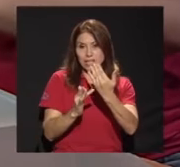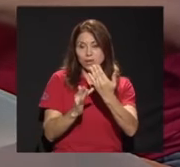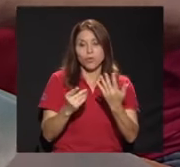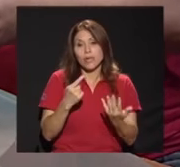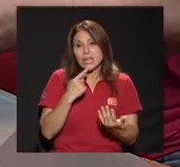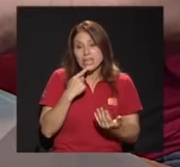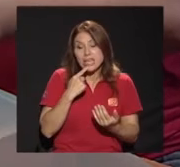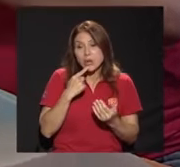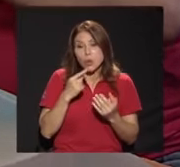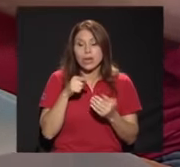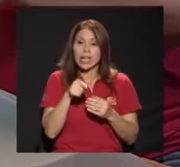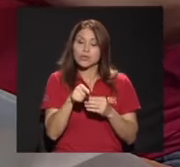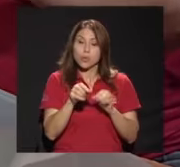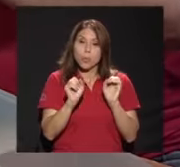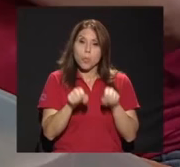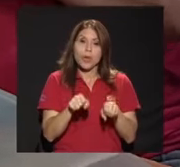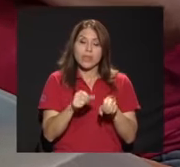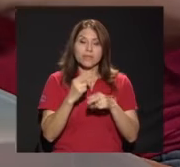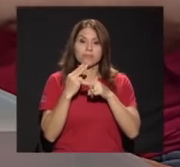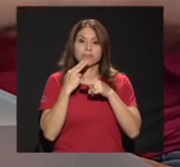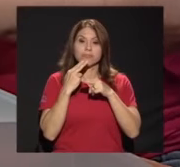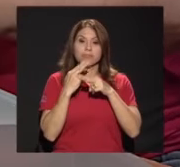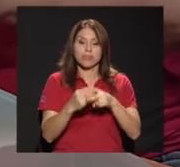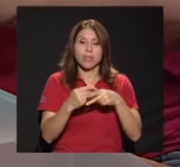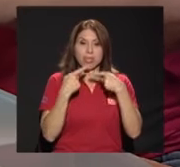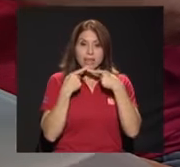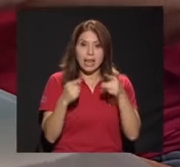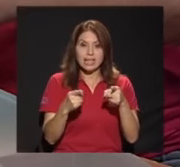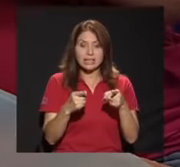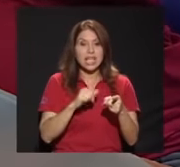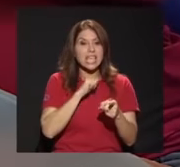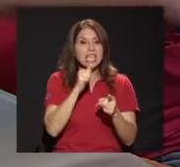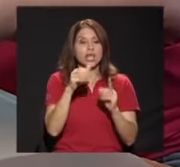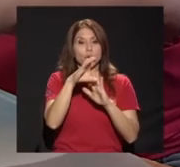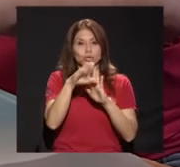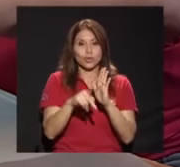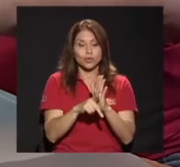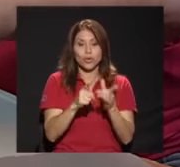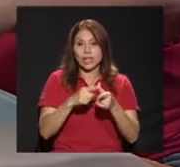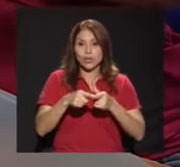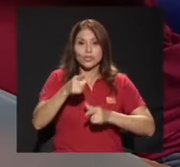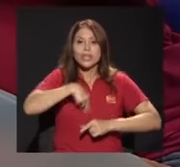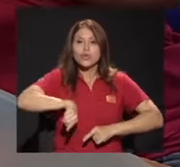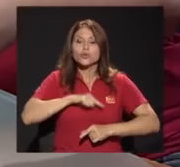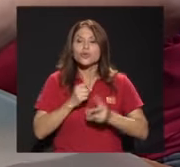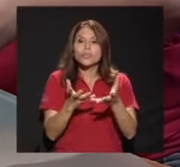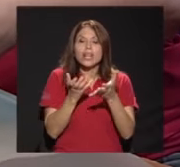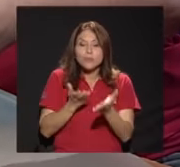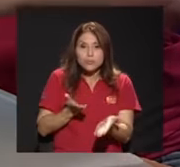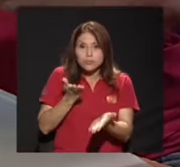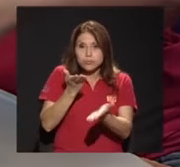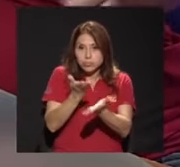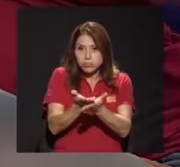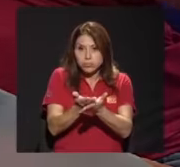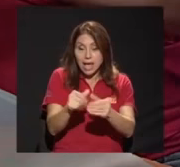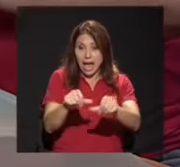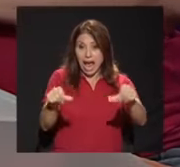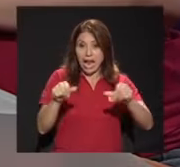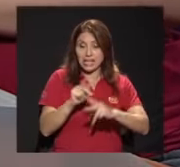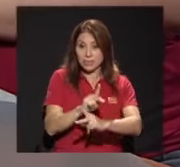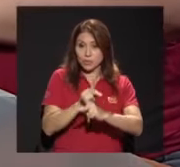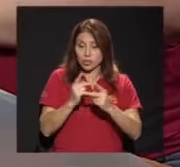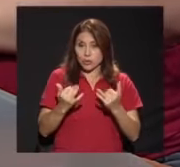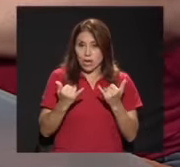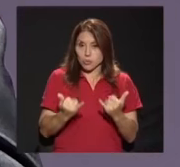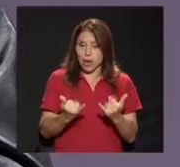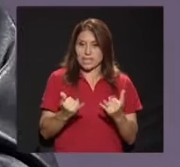ser inconstitucional. Entonces, simplemente nuestro planteamiento es que queden las áreas de protección actuales y que se apruebe el